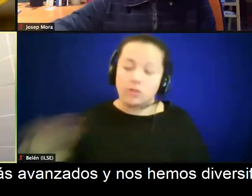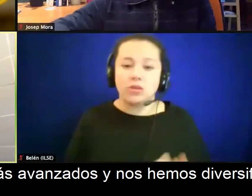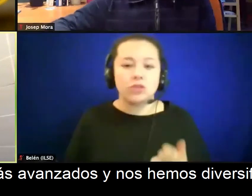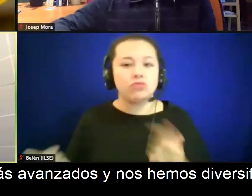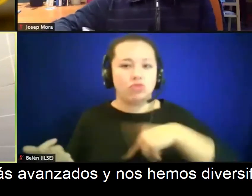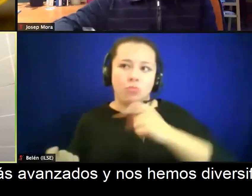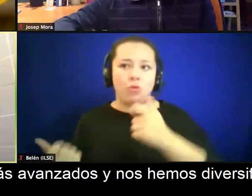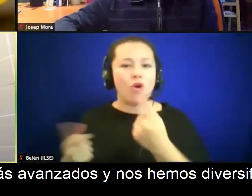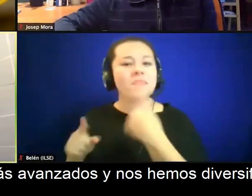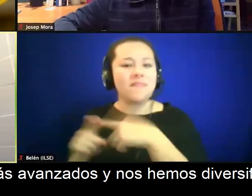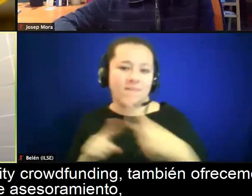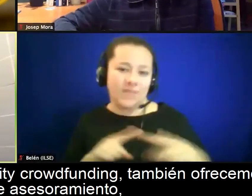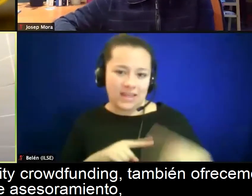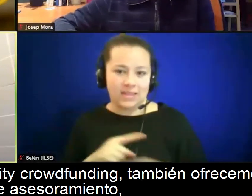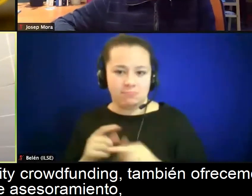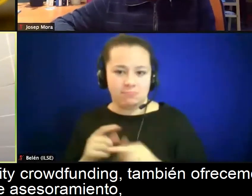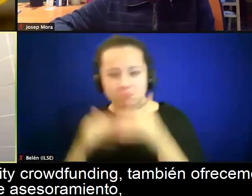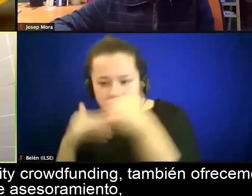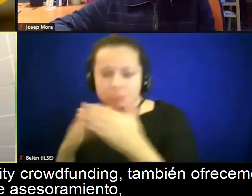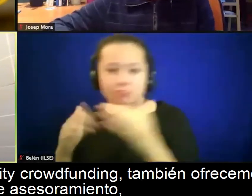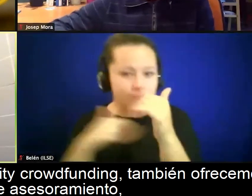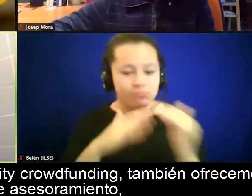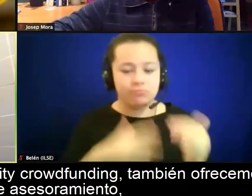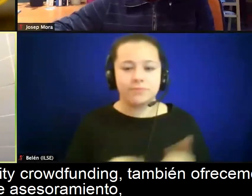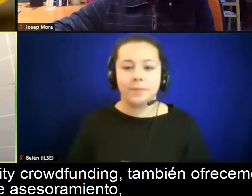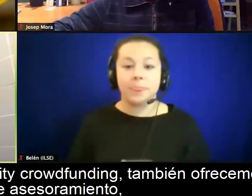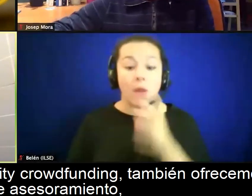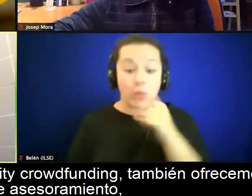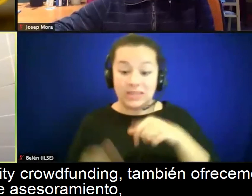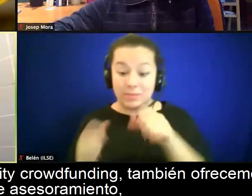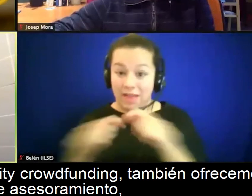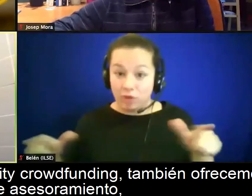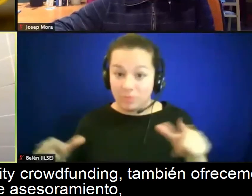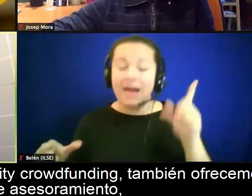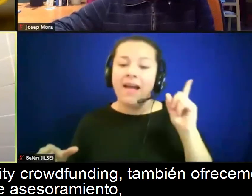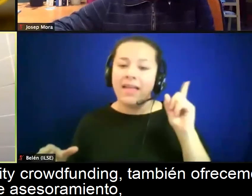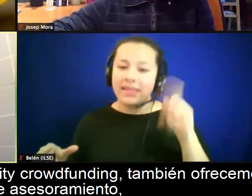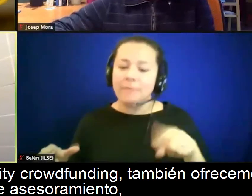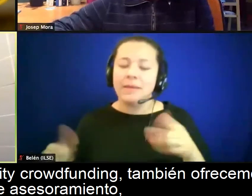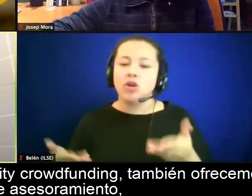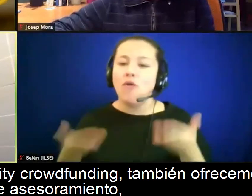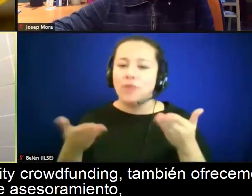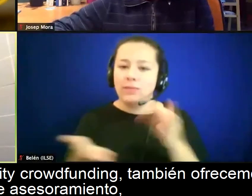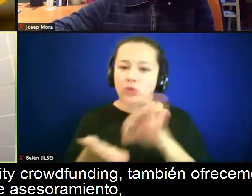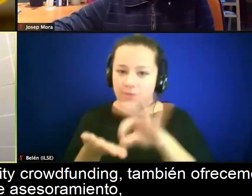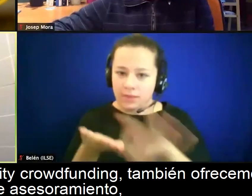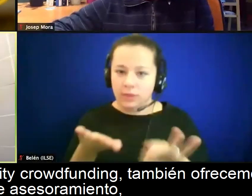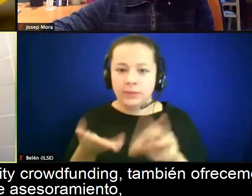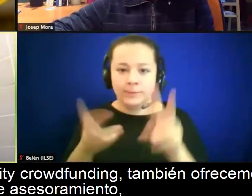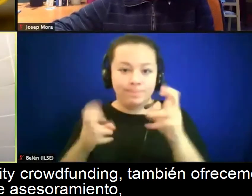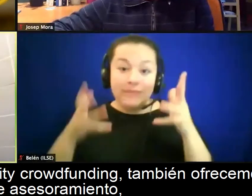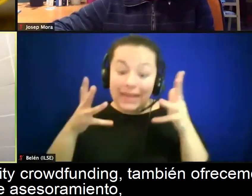diversificando. Aparte de la plataforma de Equity Crowdfunding, también ofrecemos servicios de